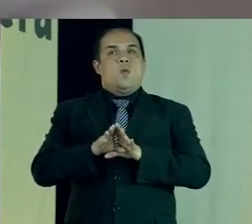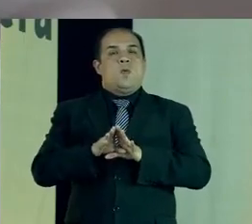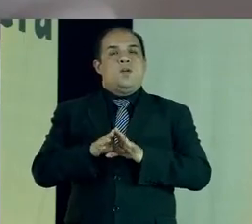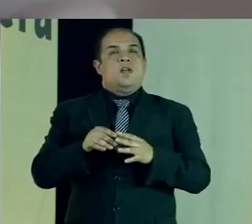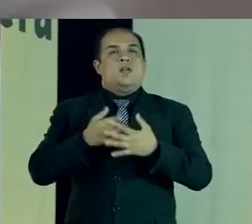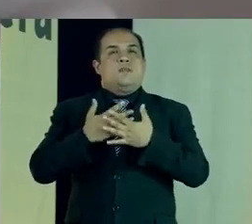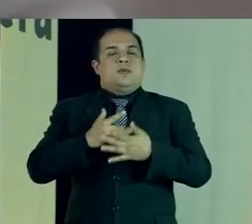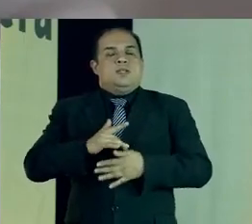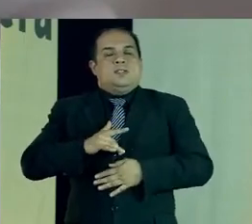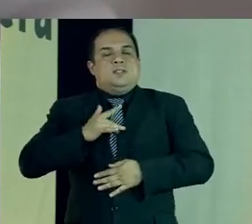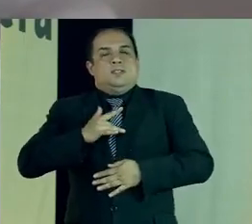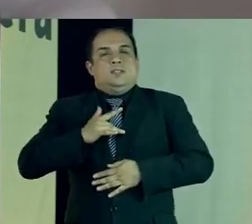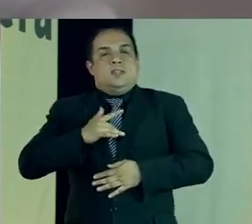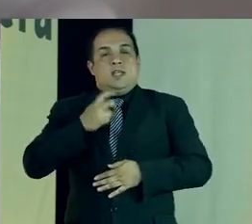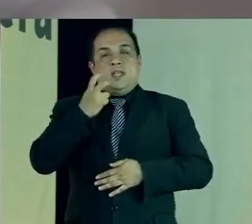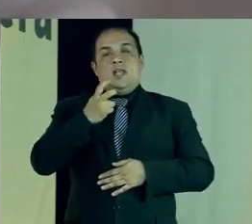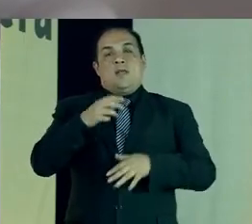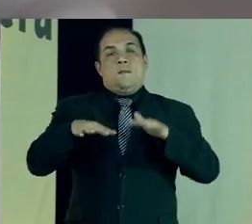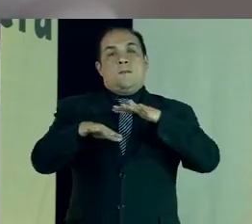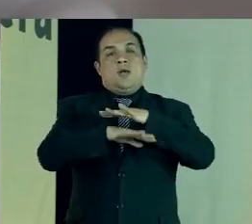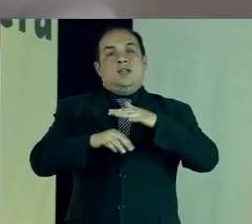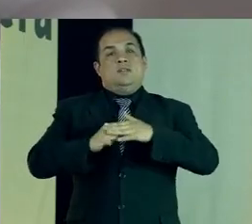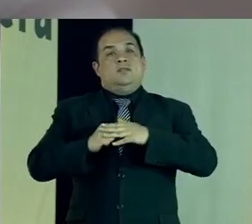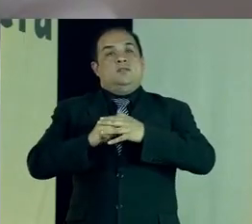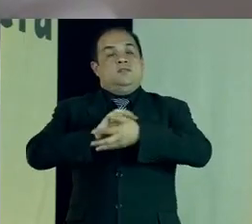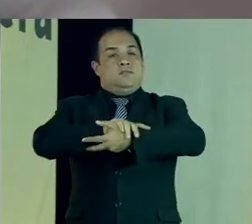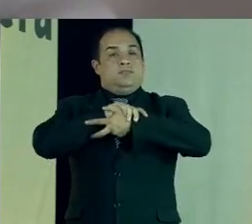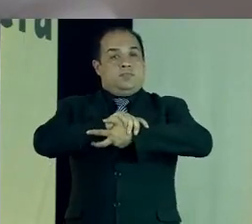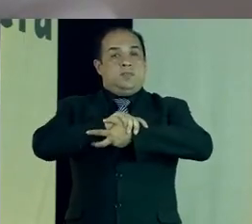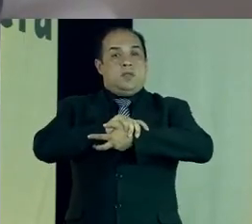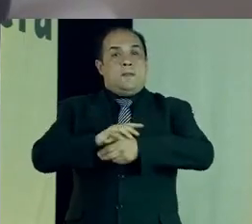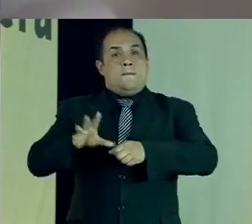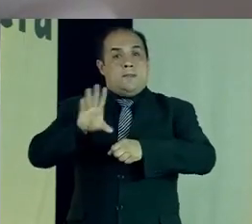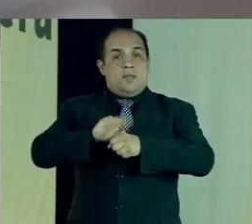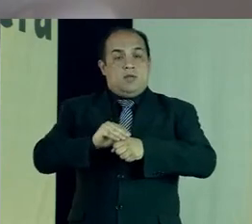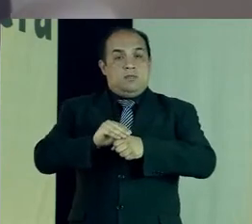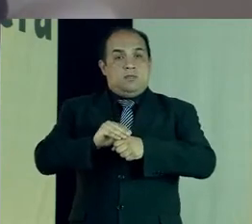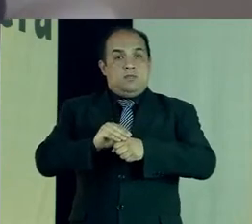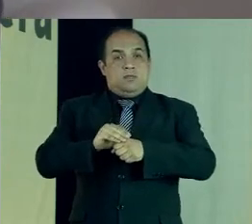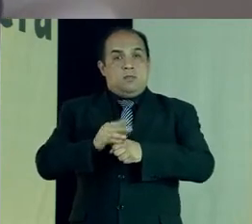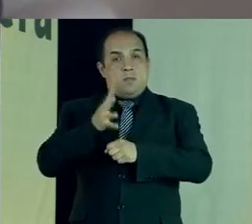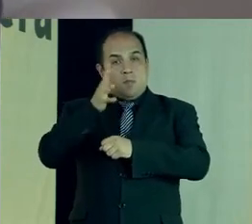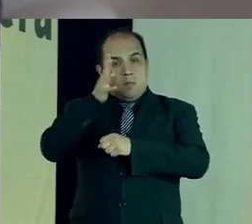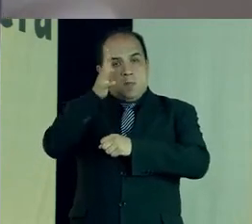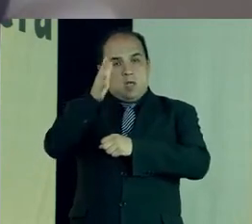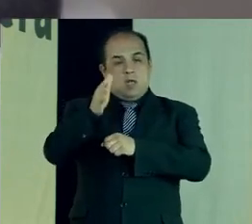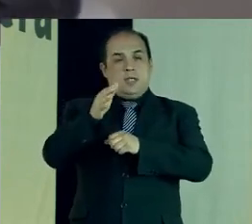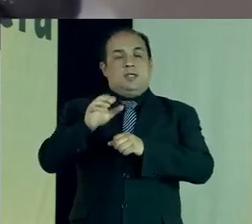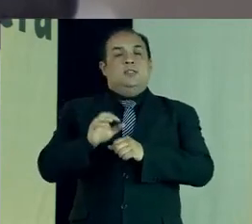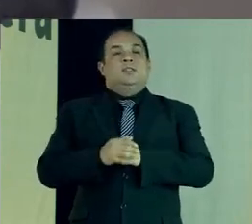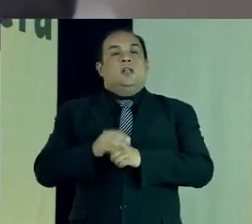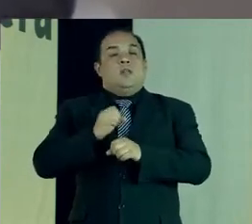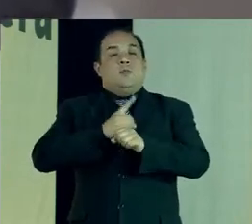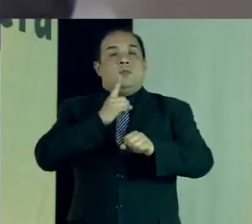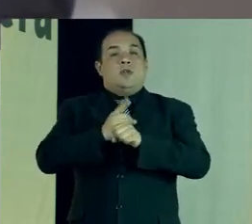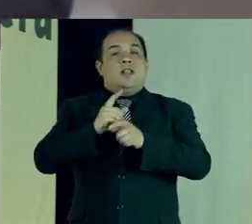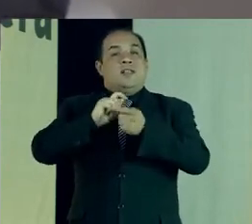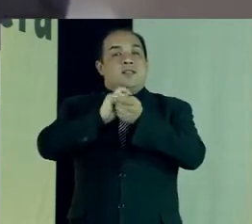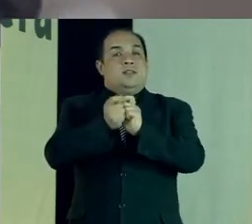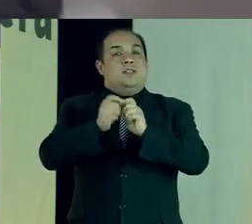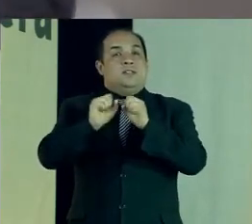raíces de la solidaridad son lo que nos permite vislumbrar la potencia la oportunidad de transformar el